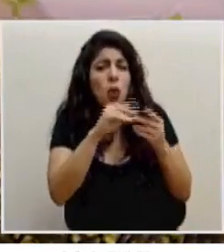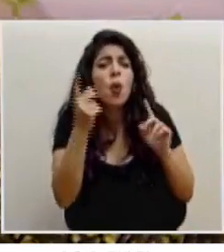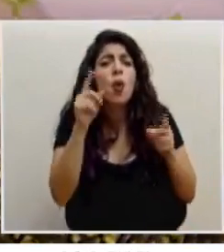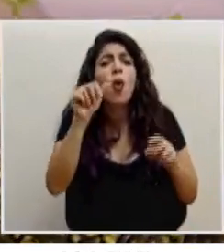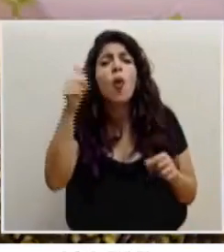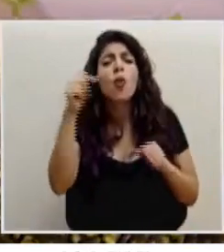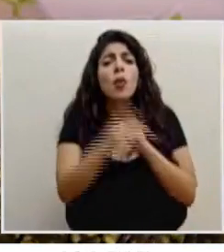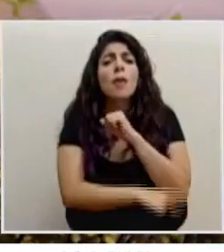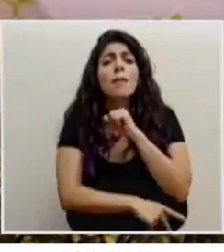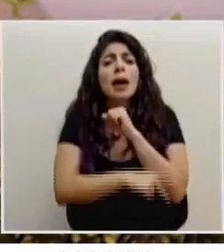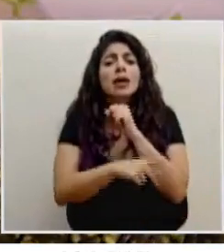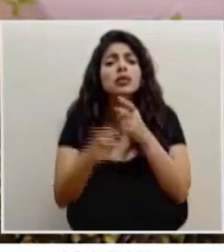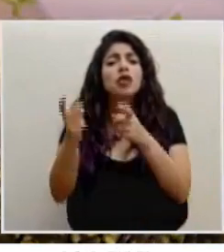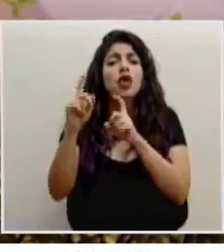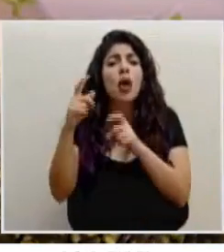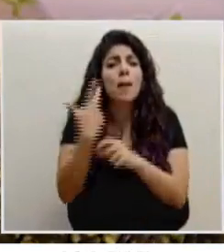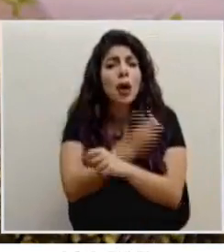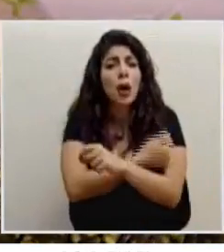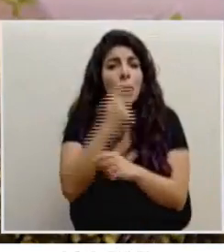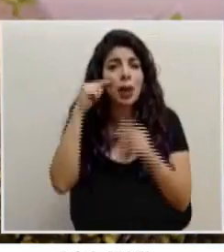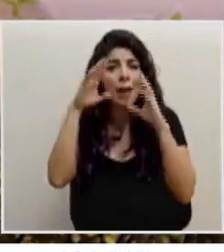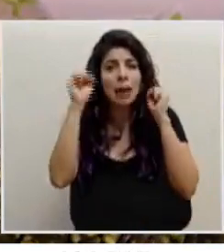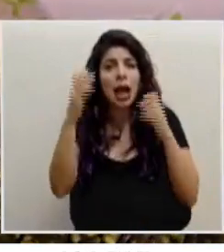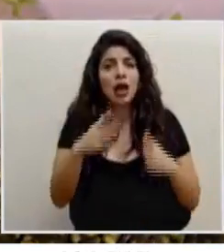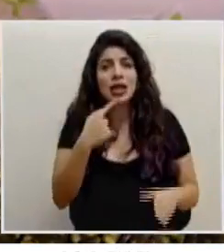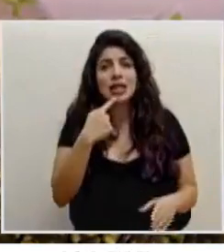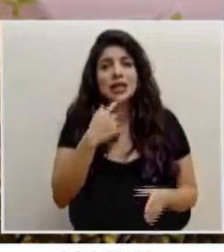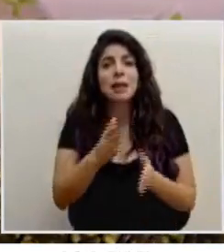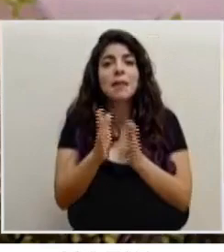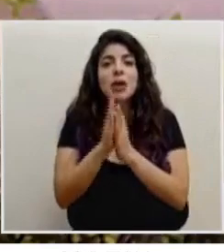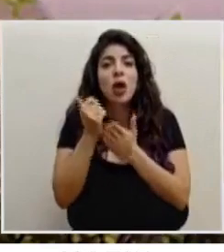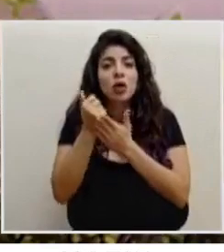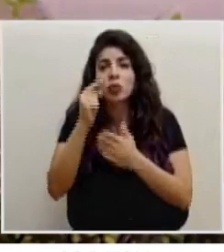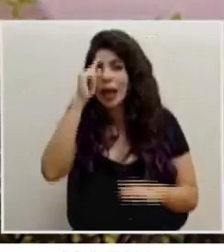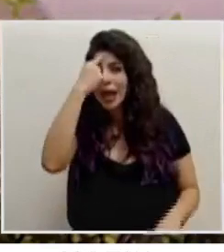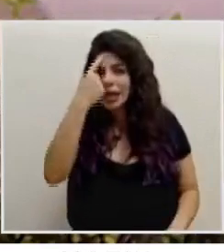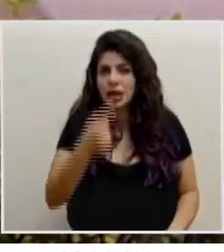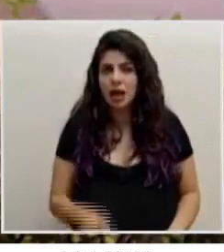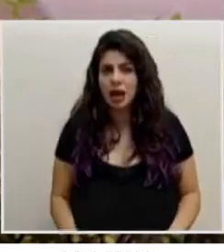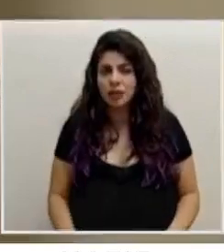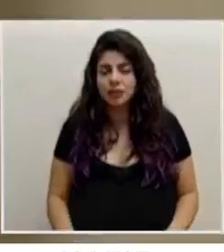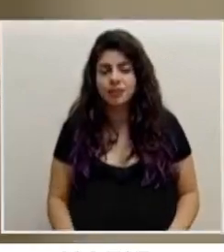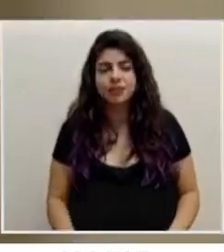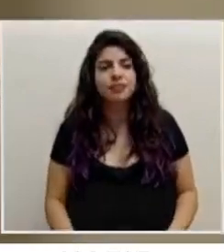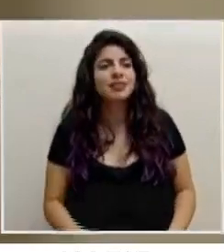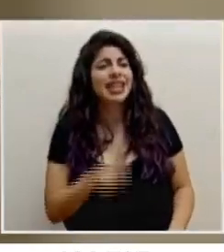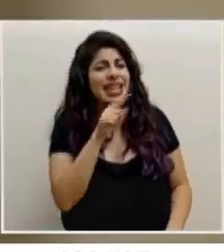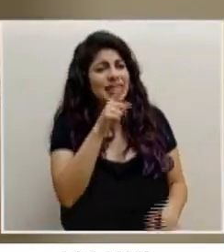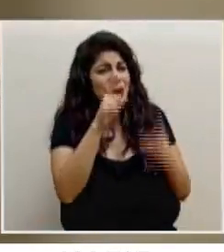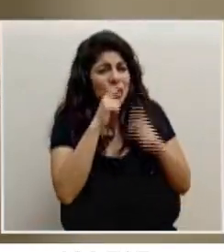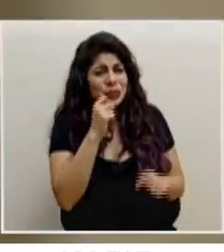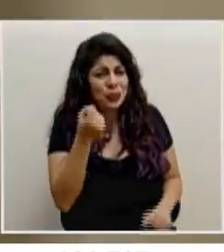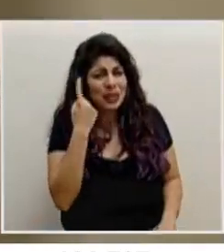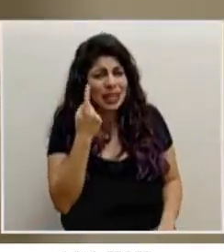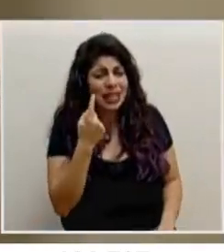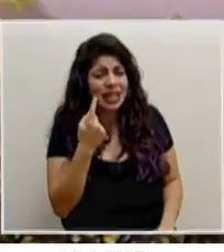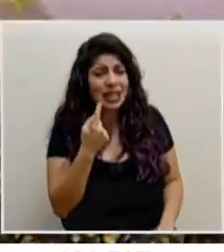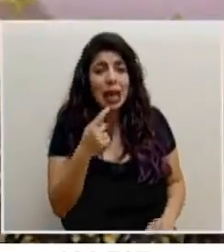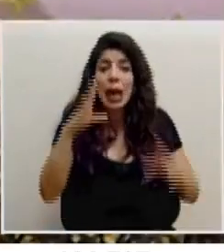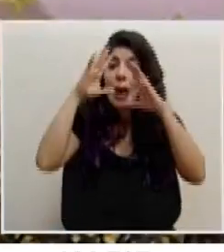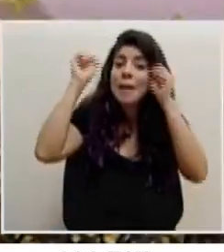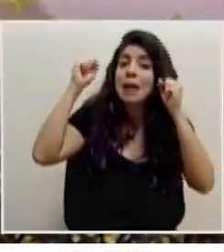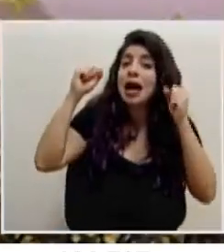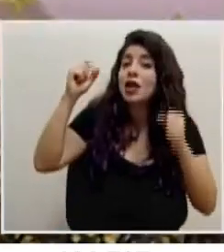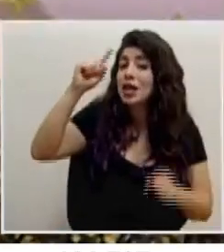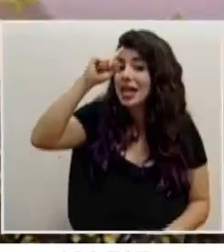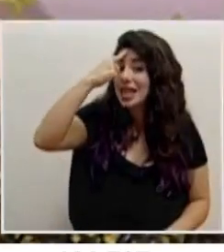les hemos pedido donaciones de vacunas, ya que los embajadores dieron cuenta de que les pidieron hacer gestiones, por ejemplo, en la India. Esa donación no la entendí. Los embajadores,